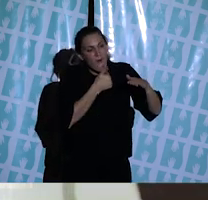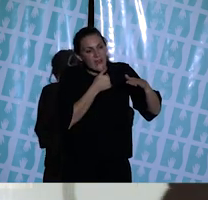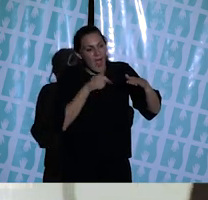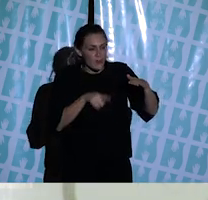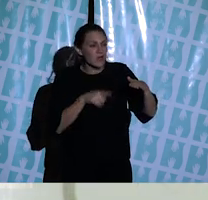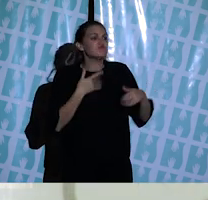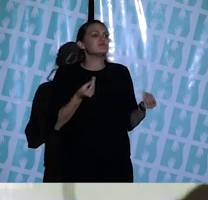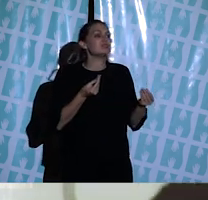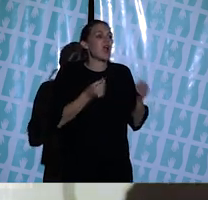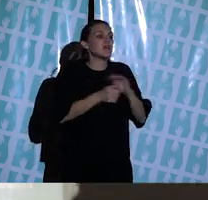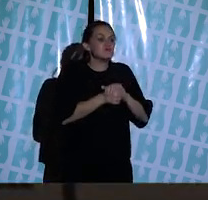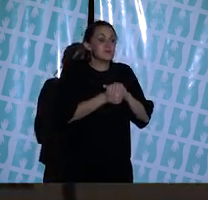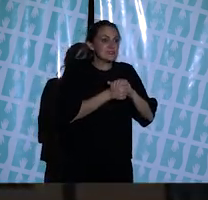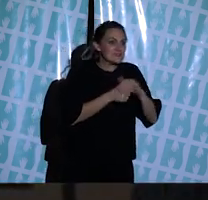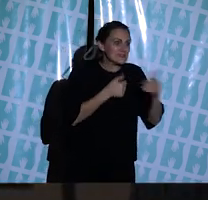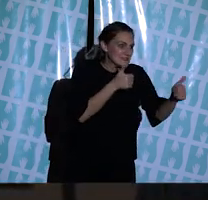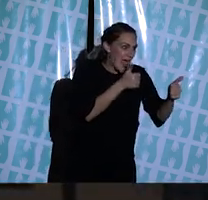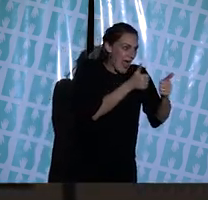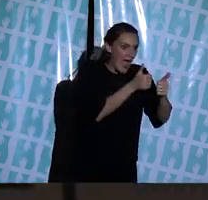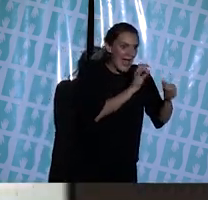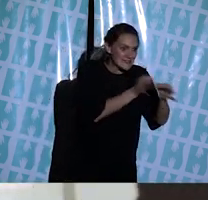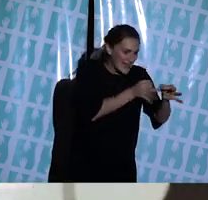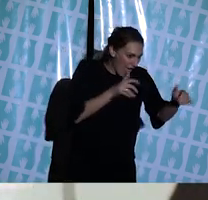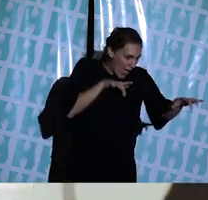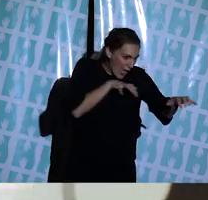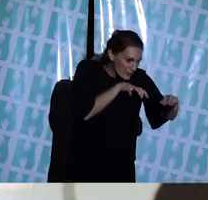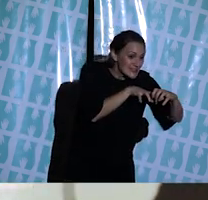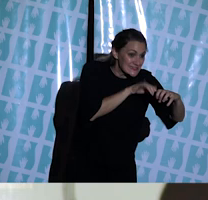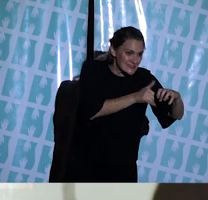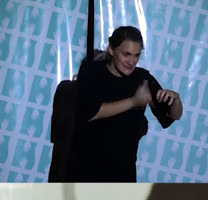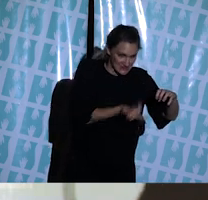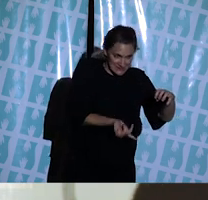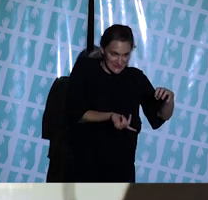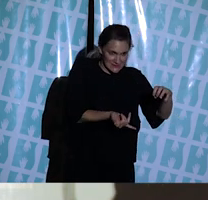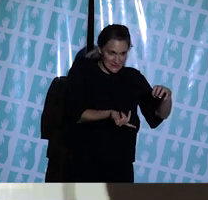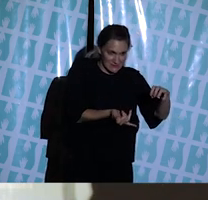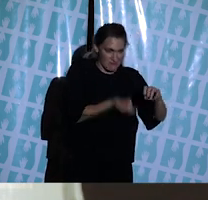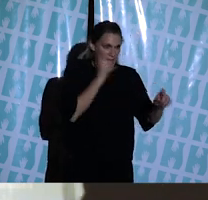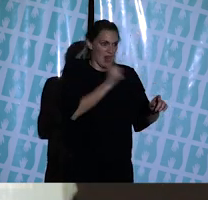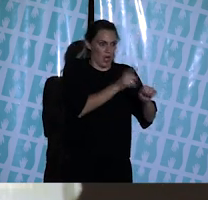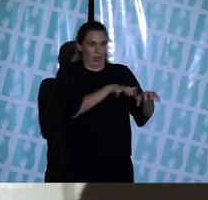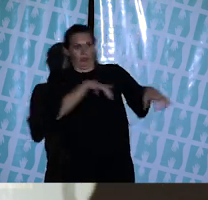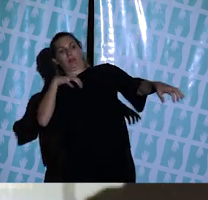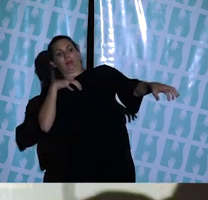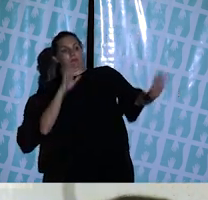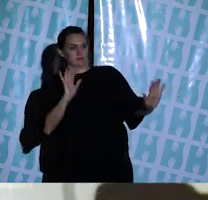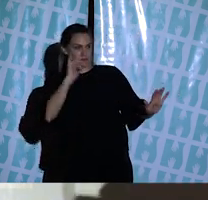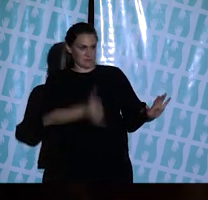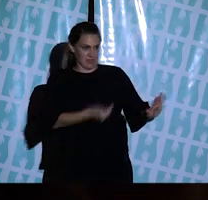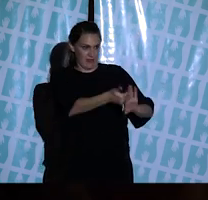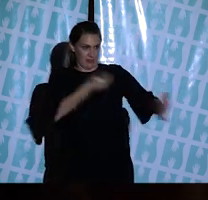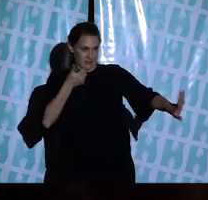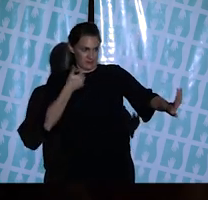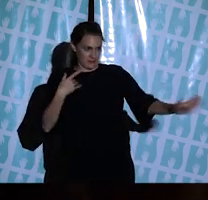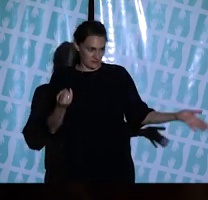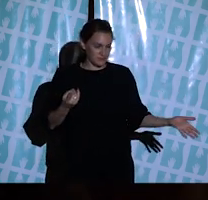ellos. Y algo que le valió el premio Nobel de Medicina a Eric Kandel en el año 2000 fue